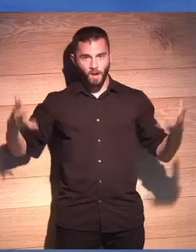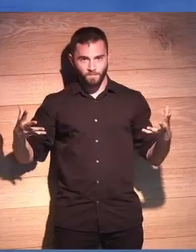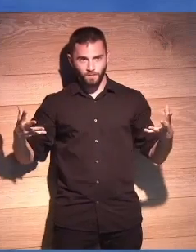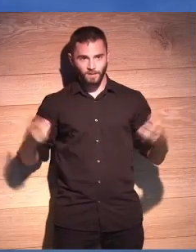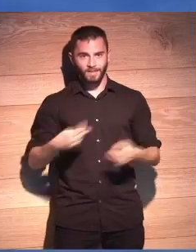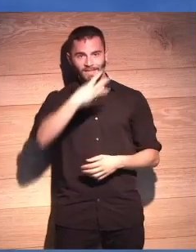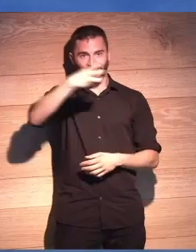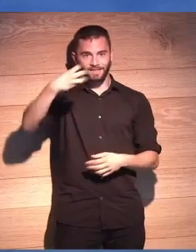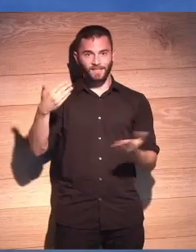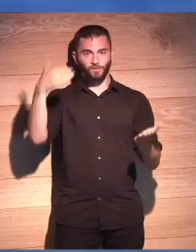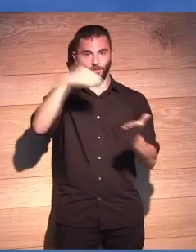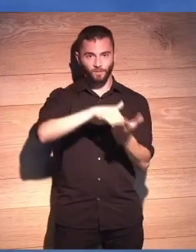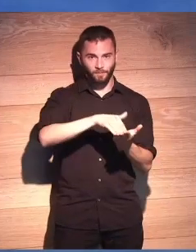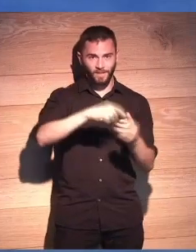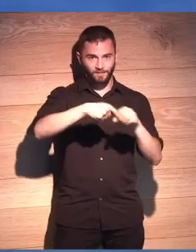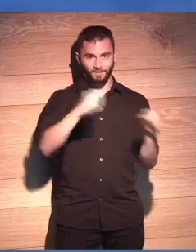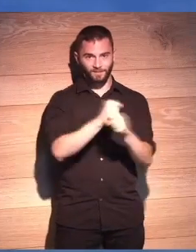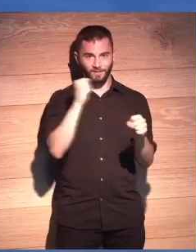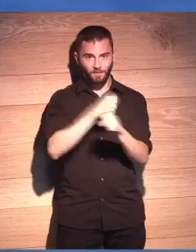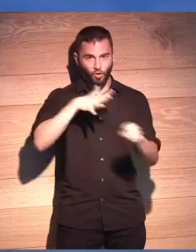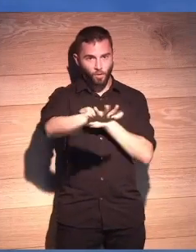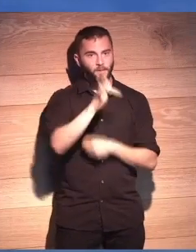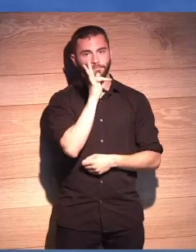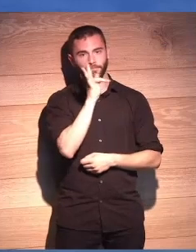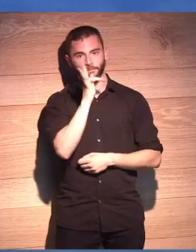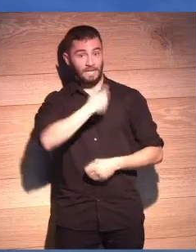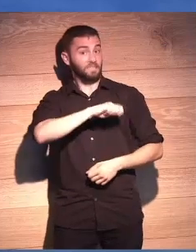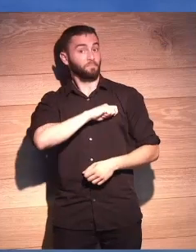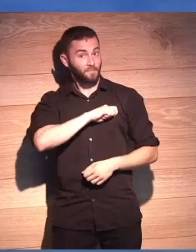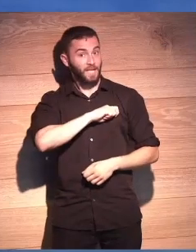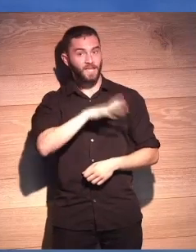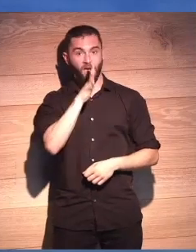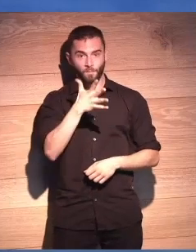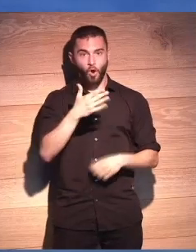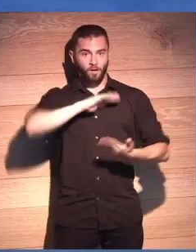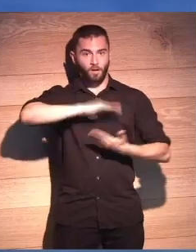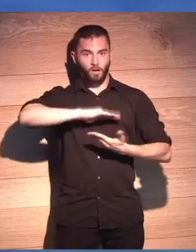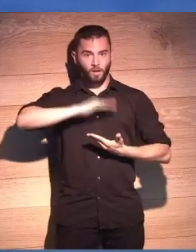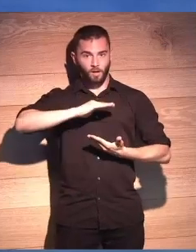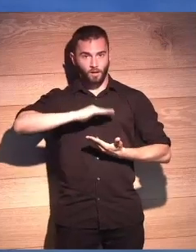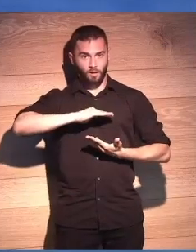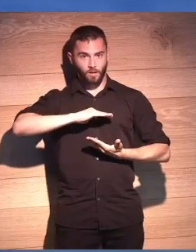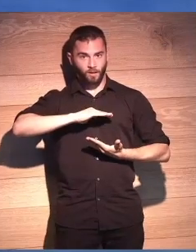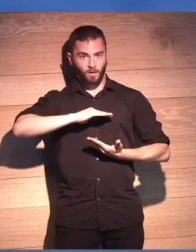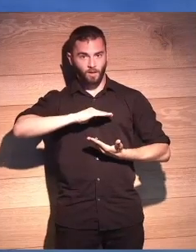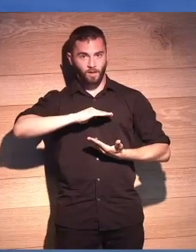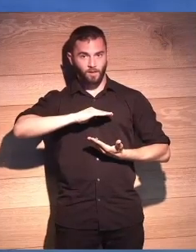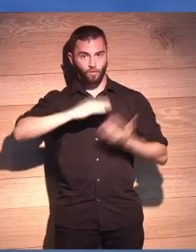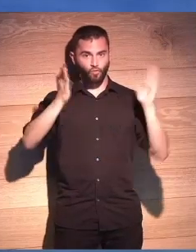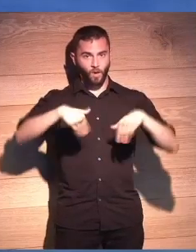hay 300.000 puestos de trabajo sin cubrir solo en España, por falta de capacitación de los humanos.